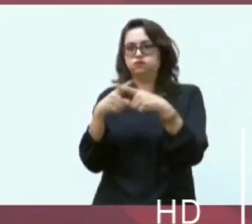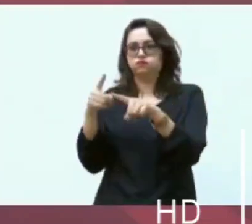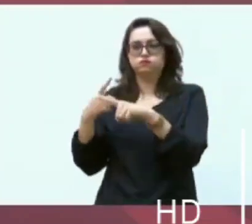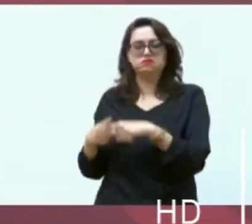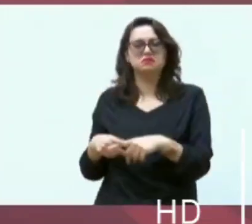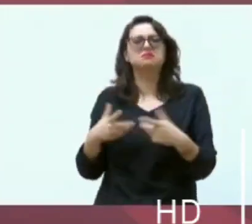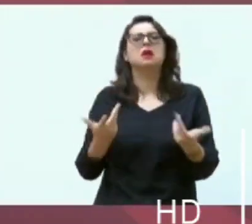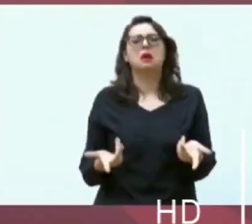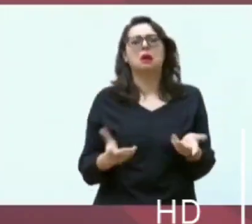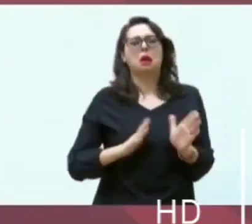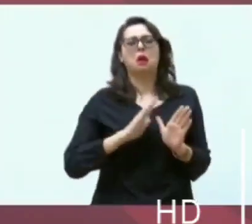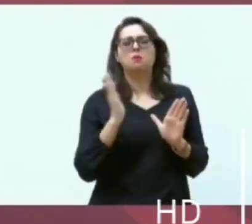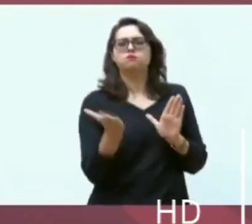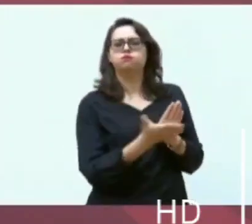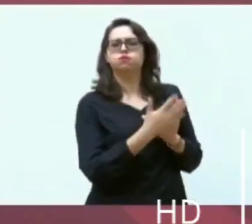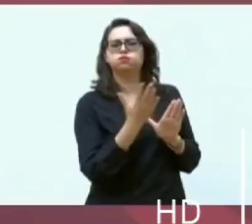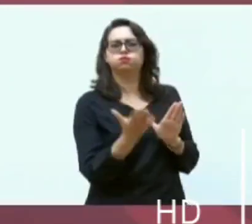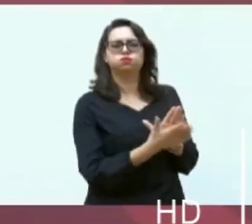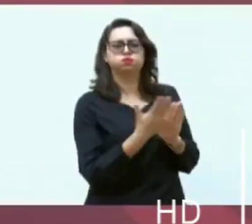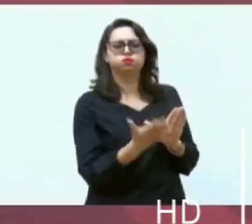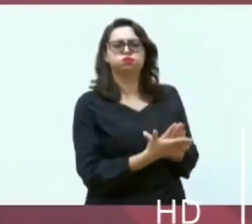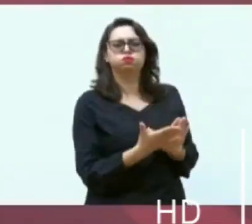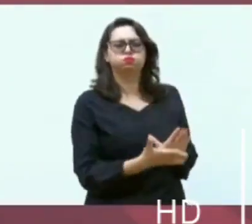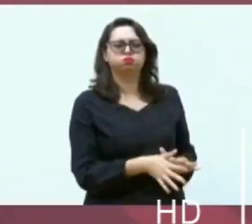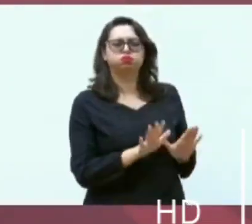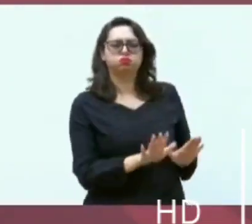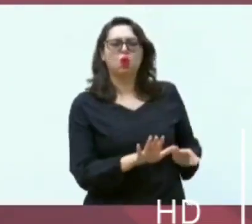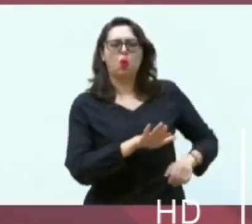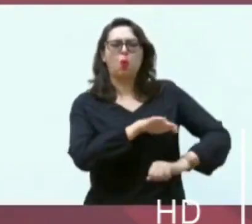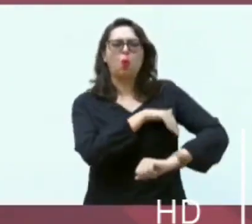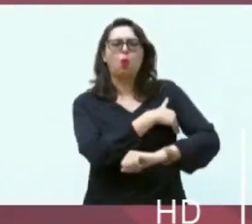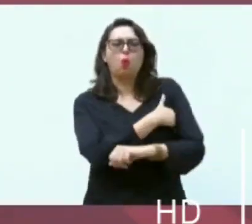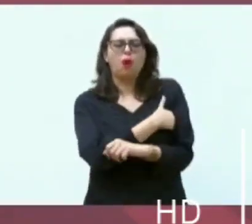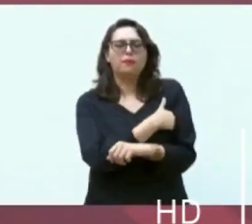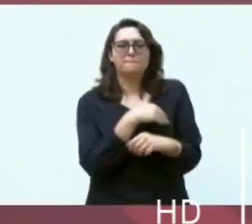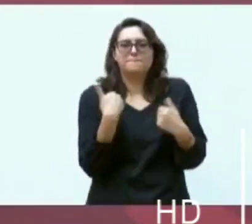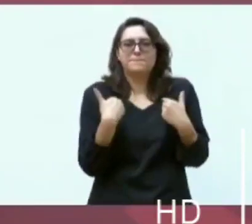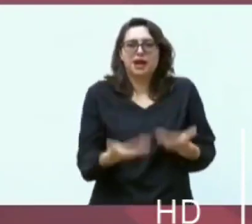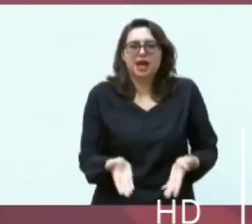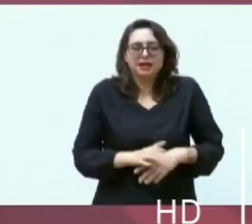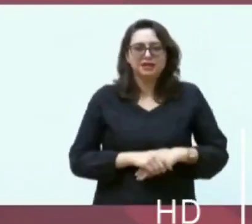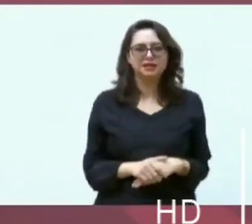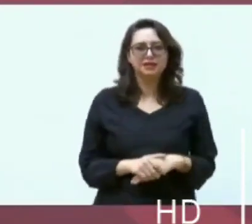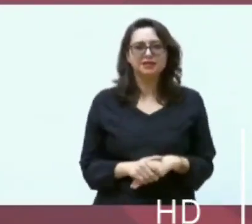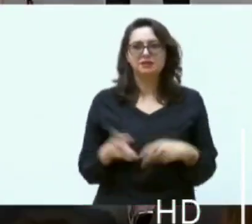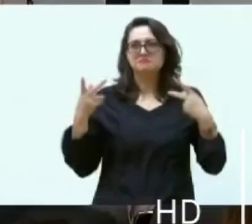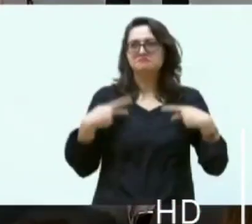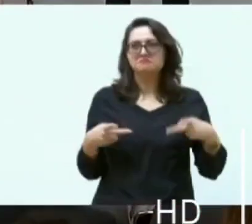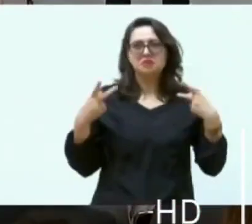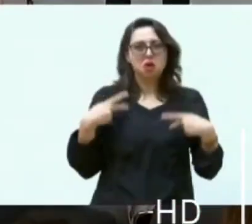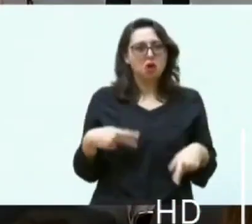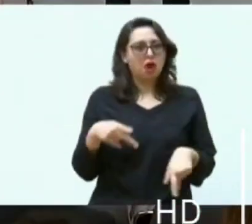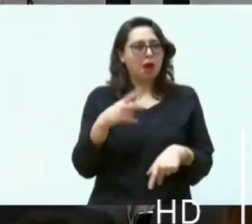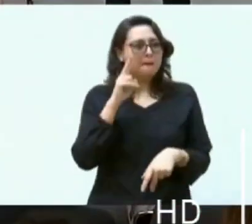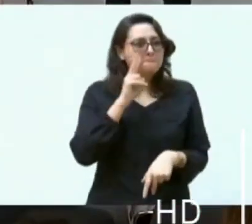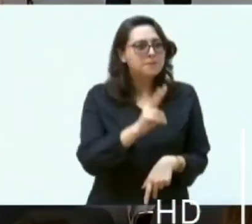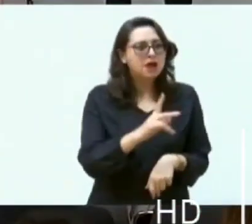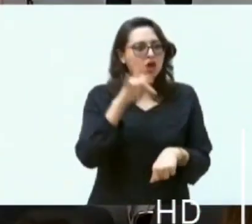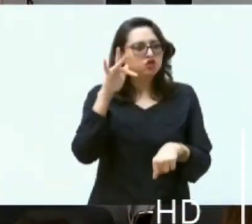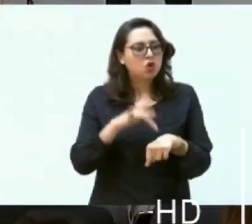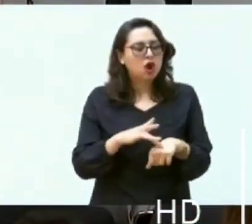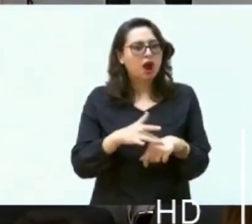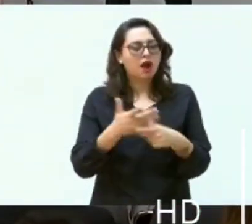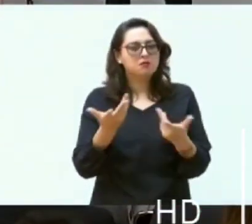tener esos tesoros bien guardados si el público en general no puede conocerlos